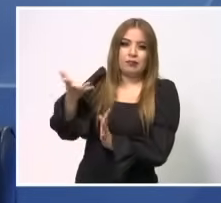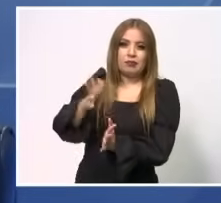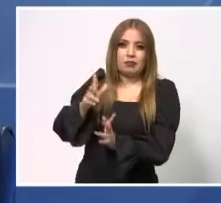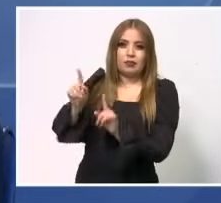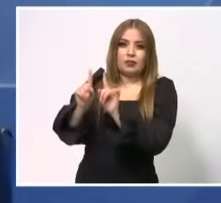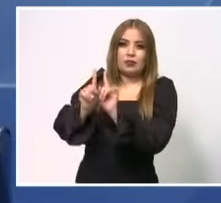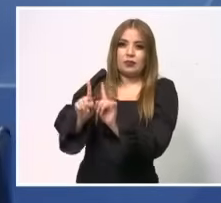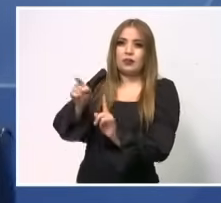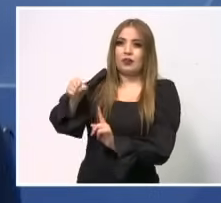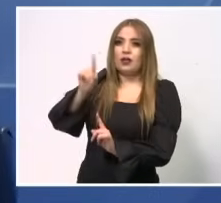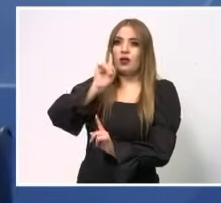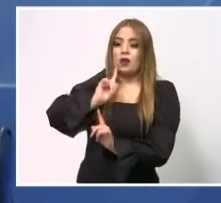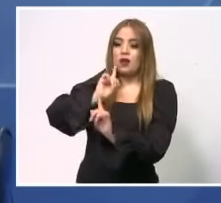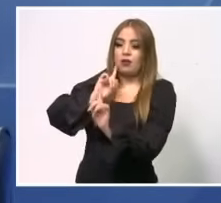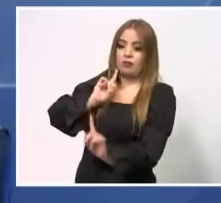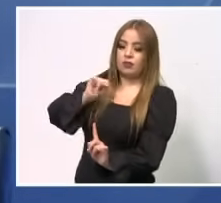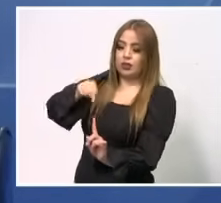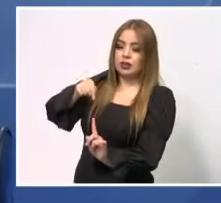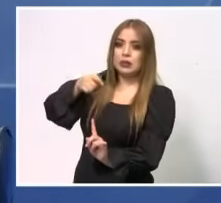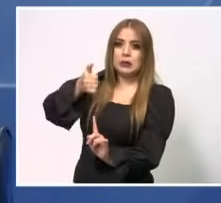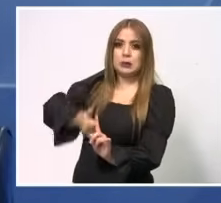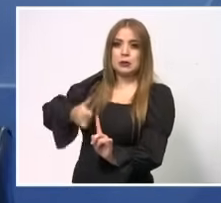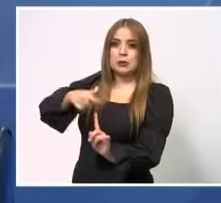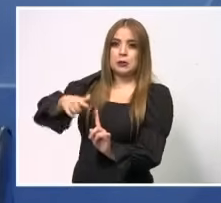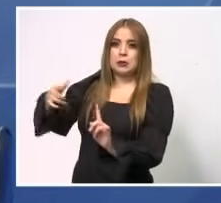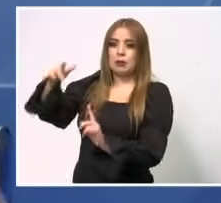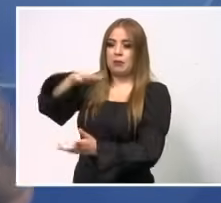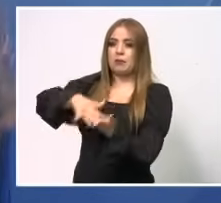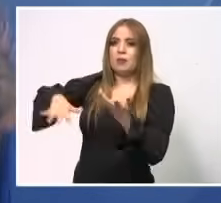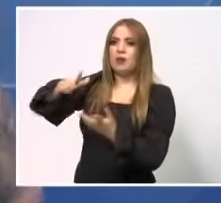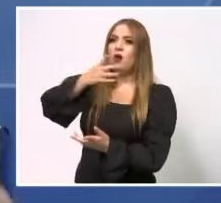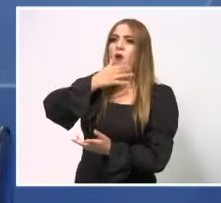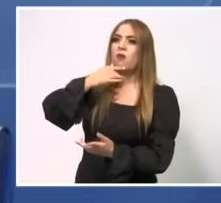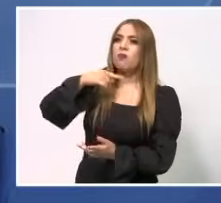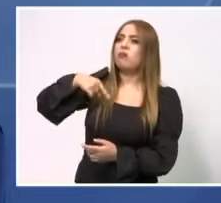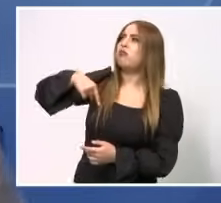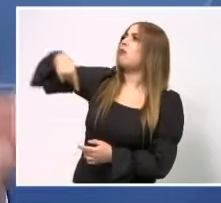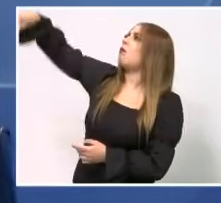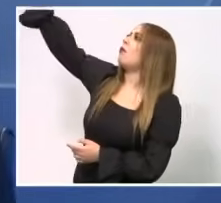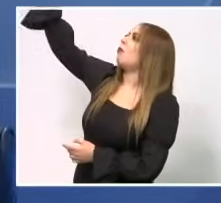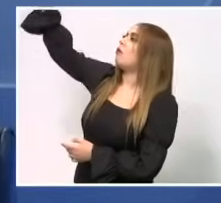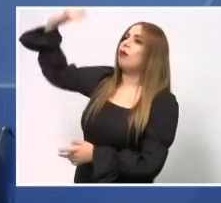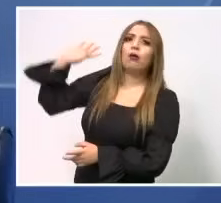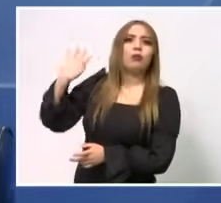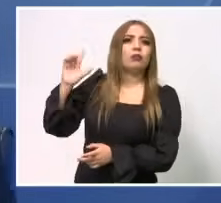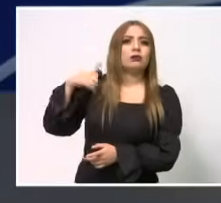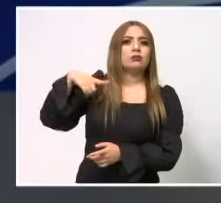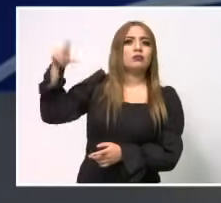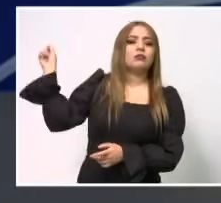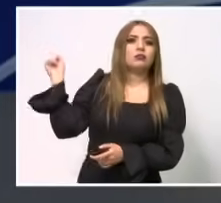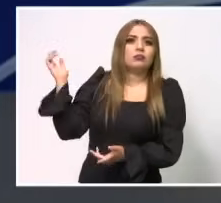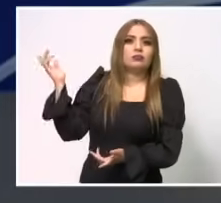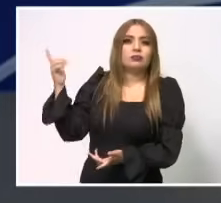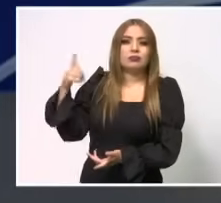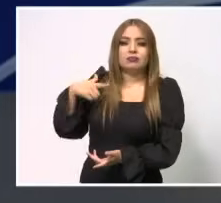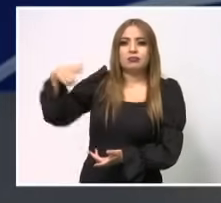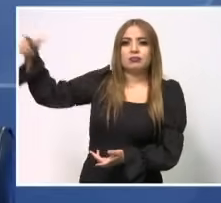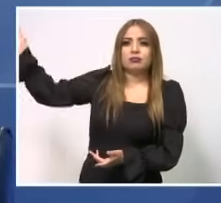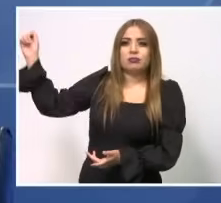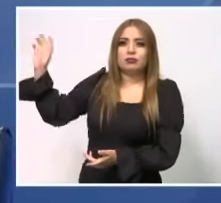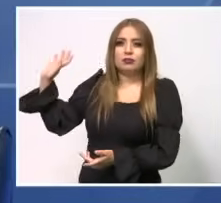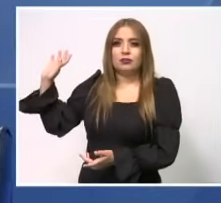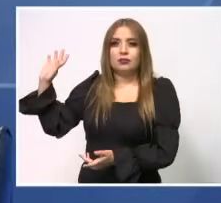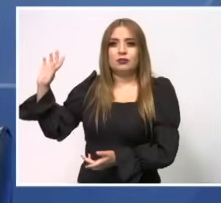ella se quedó en la discusión en los empujones y el cuate se fue o sea el que provocó todo cobardemente se fue